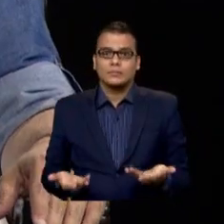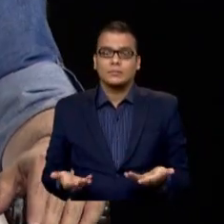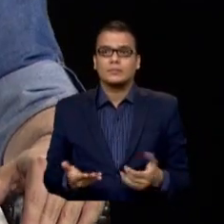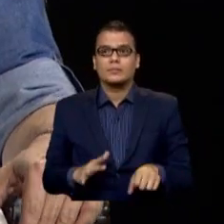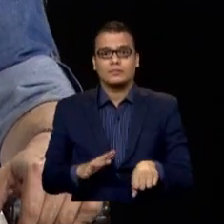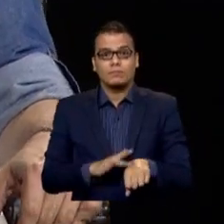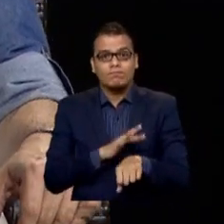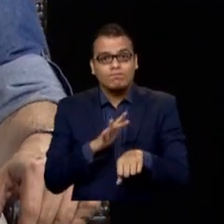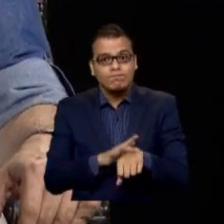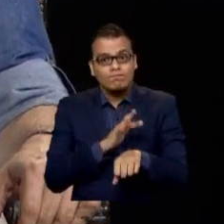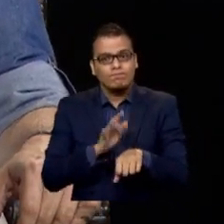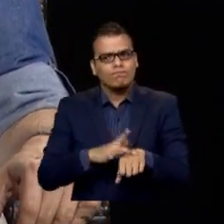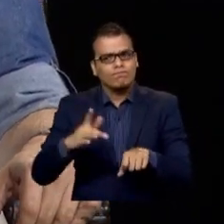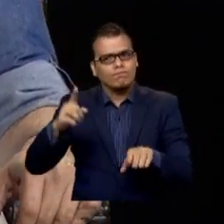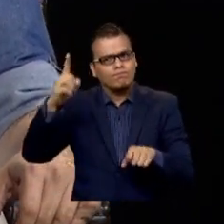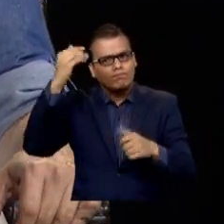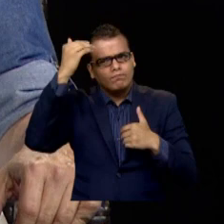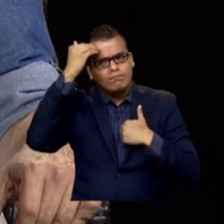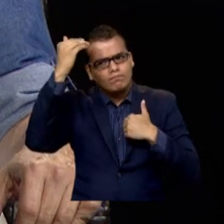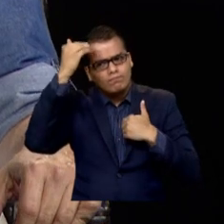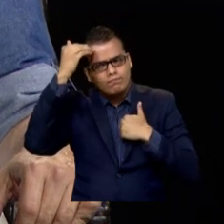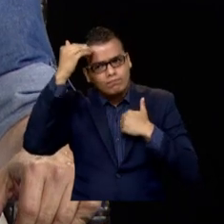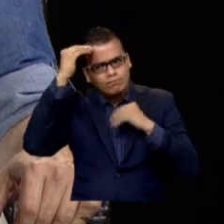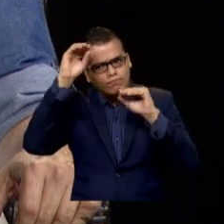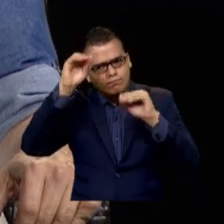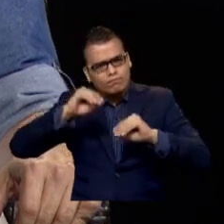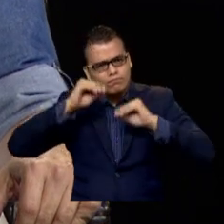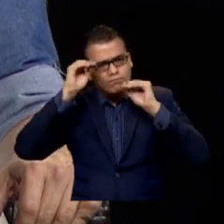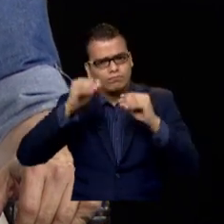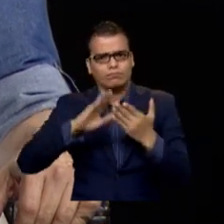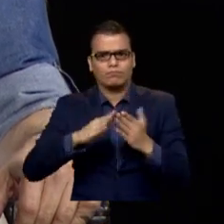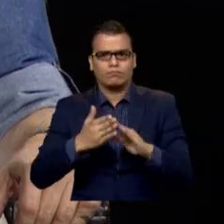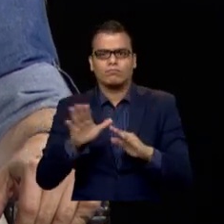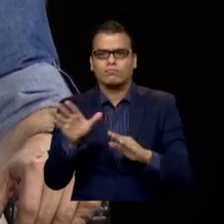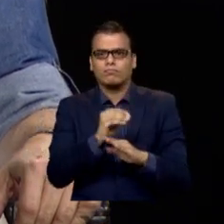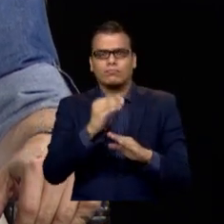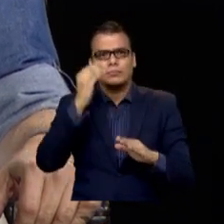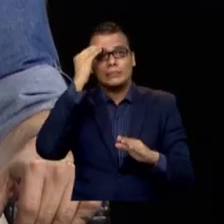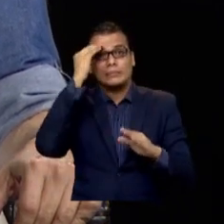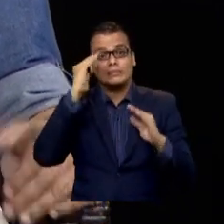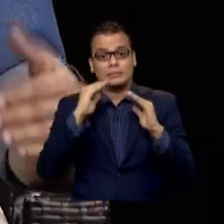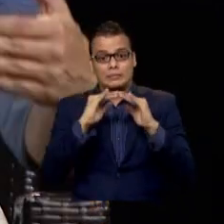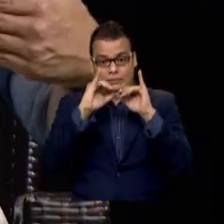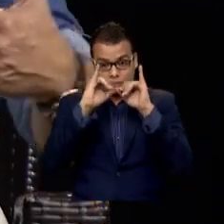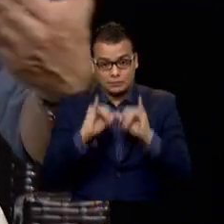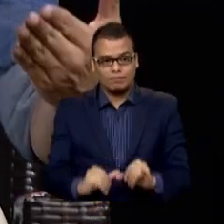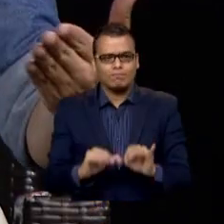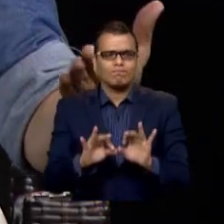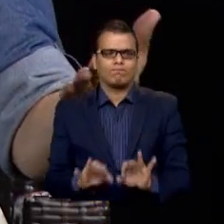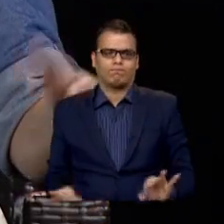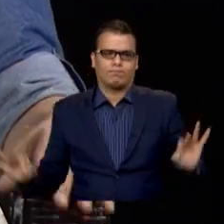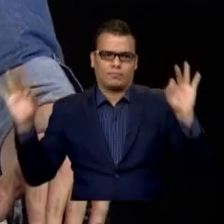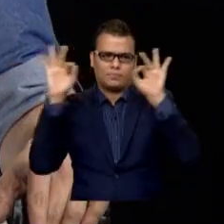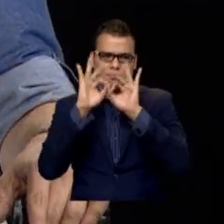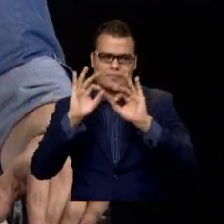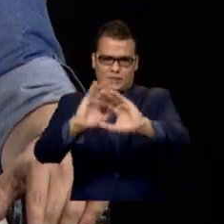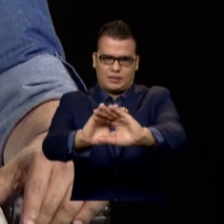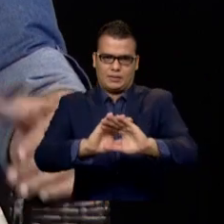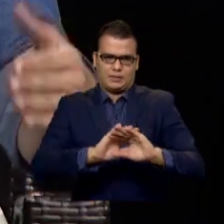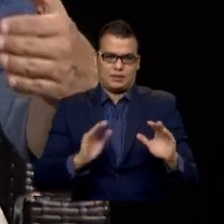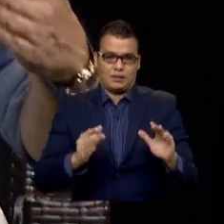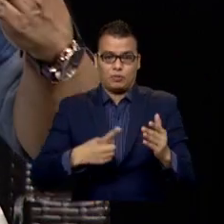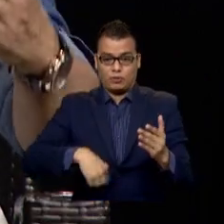sensibilizar, concientizar, educar a nuestra comunidad con relación al aislamiento, porque no podemos como